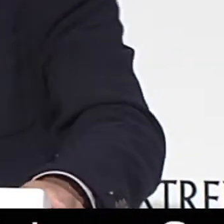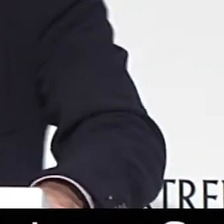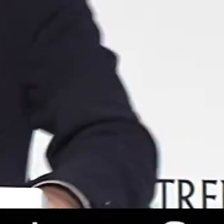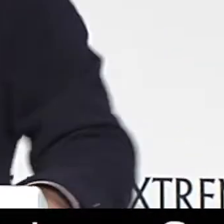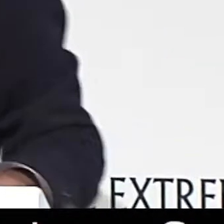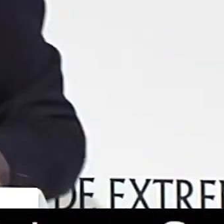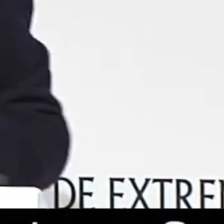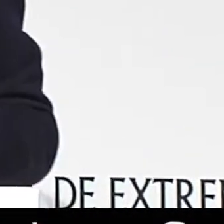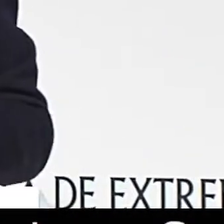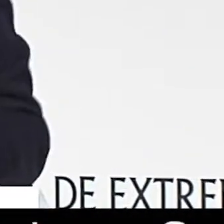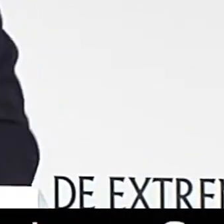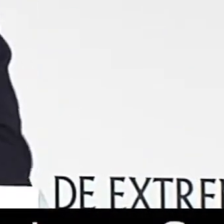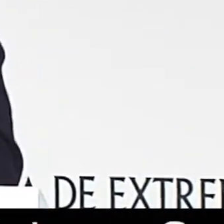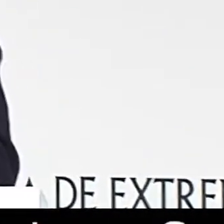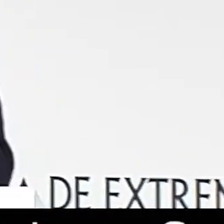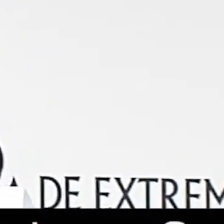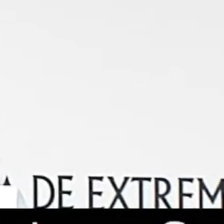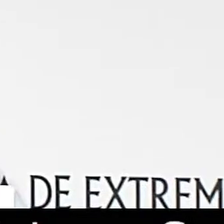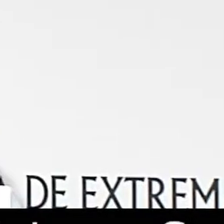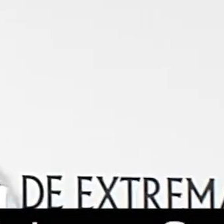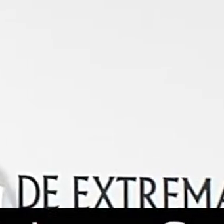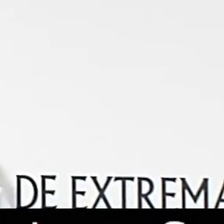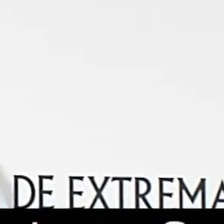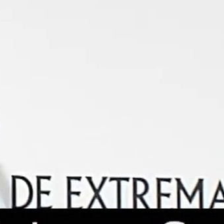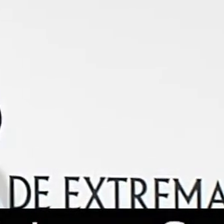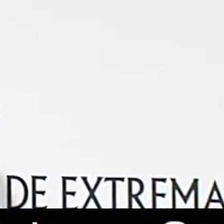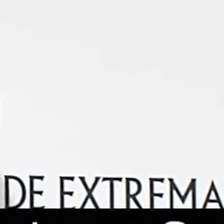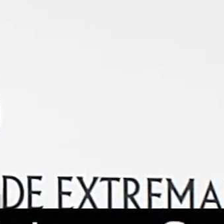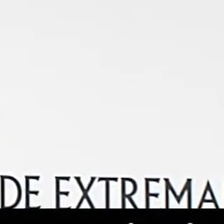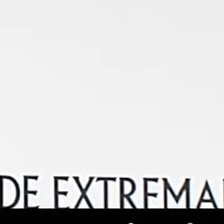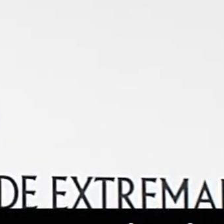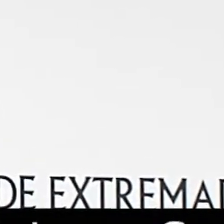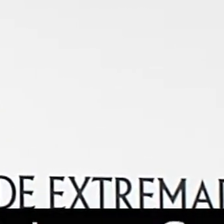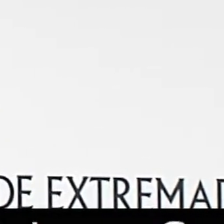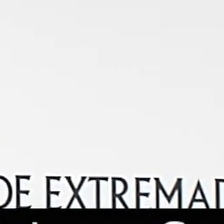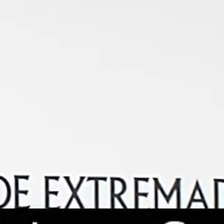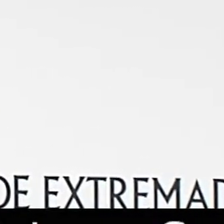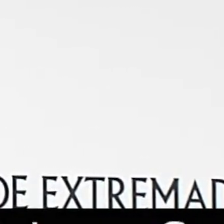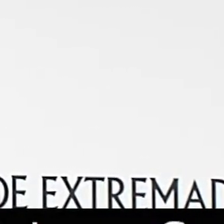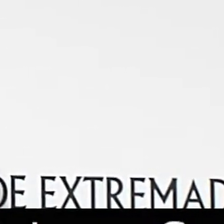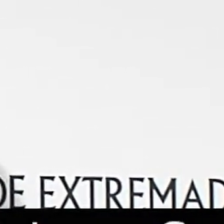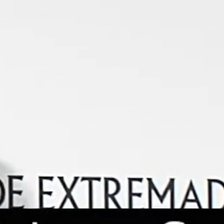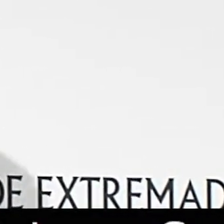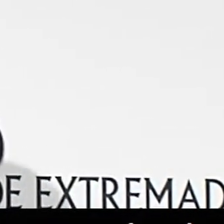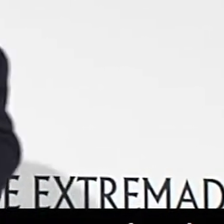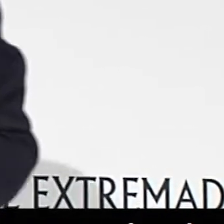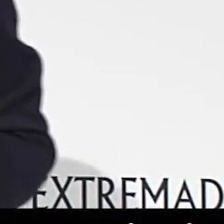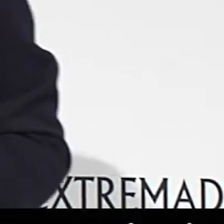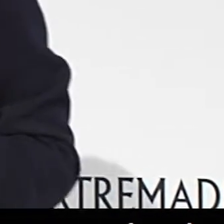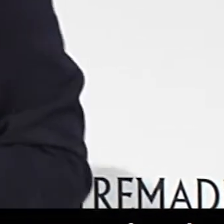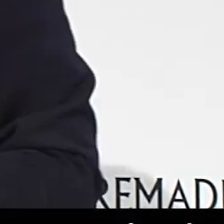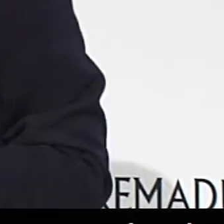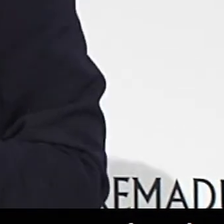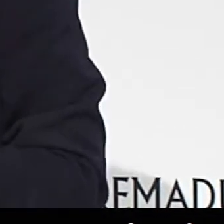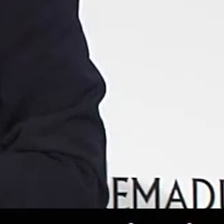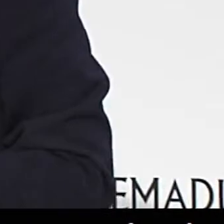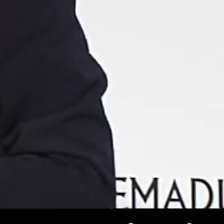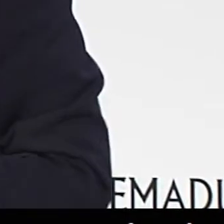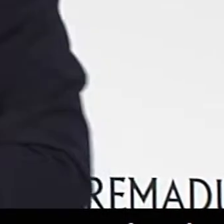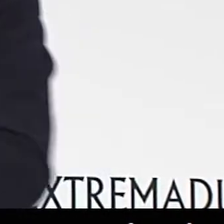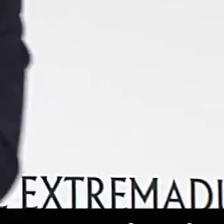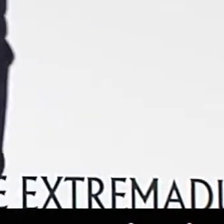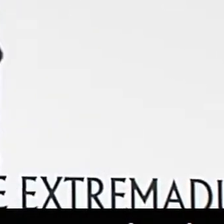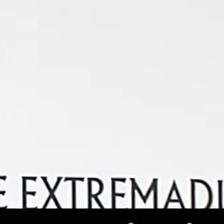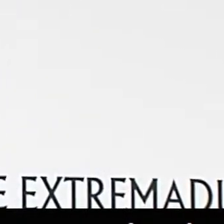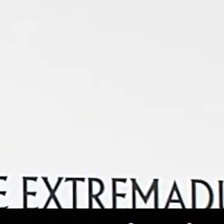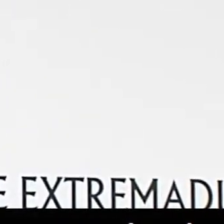escolares y ya que se trata, entendemos, de transportes públicos de viajeros. Lógicamente, los taxis también